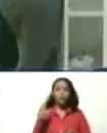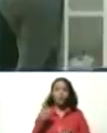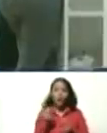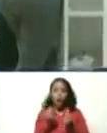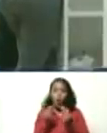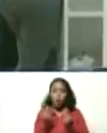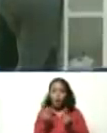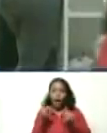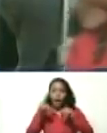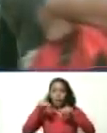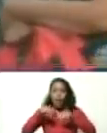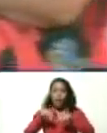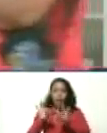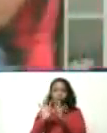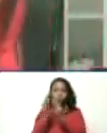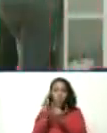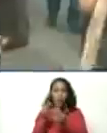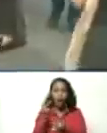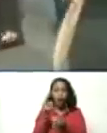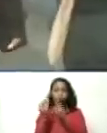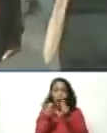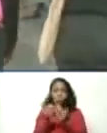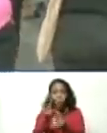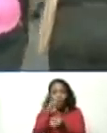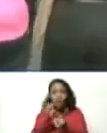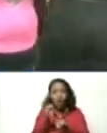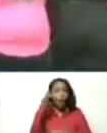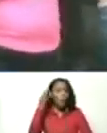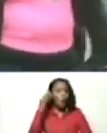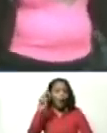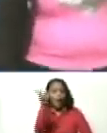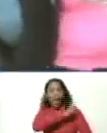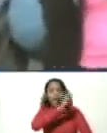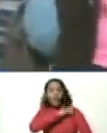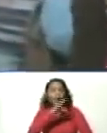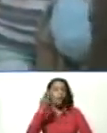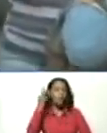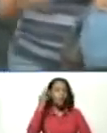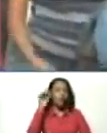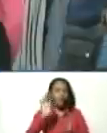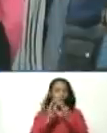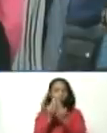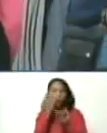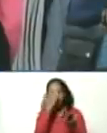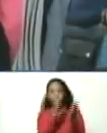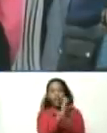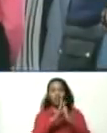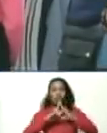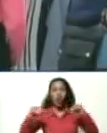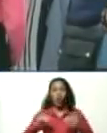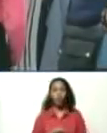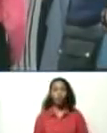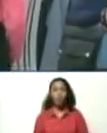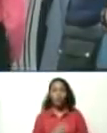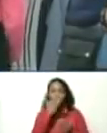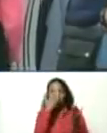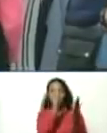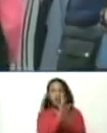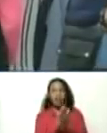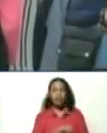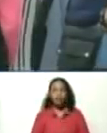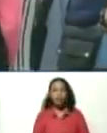económica de la familia. Y la mujer, jefa de familia, al frente de todo. Al frente de